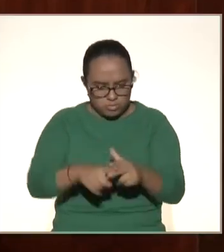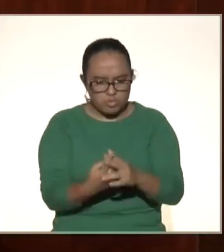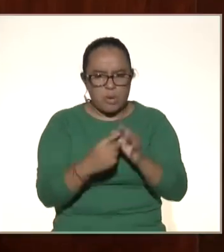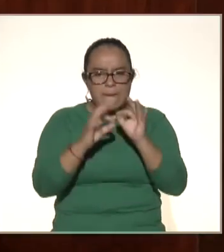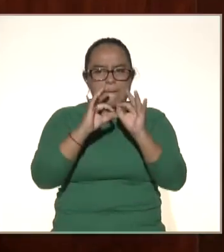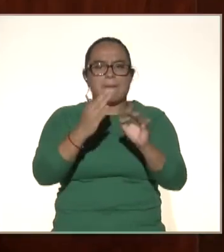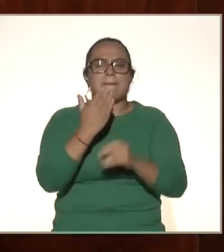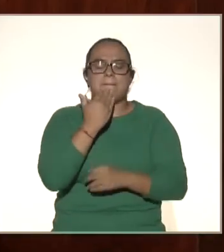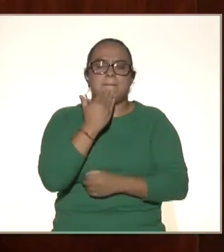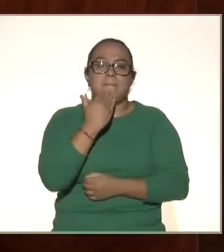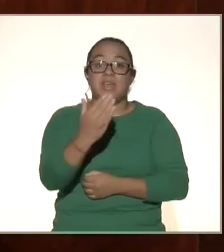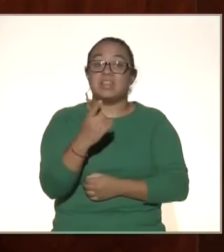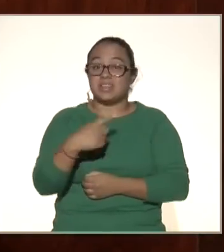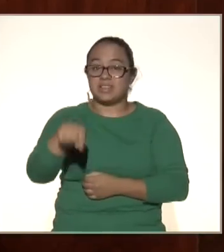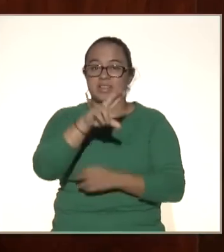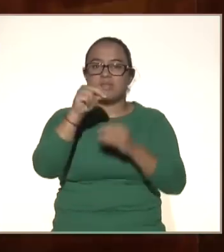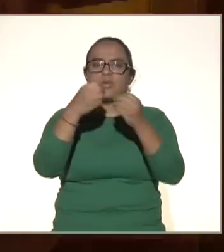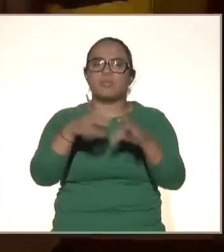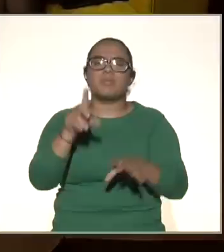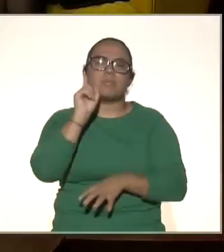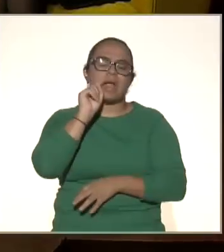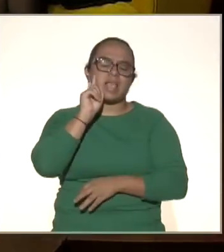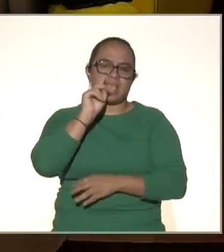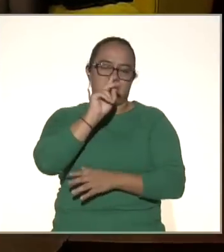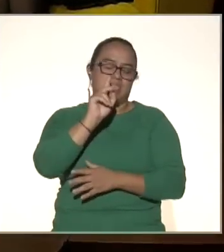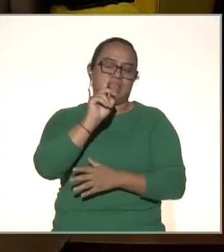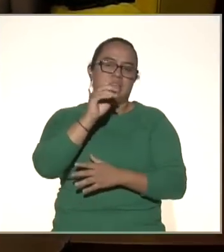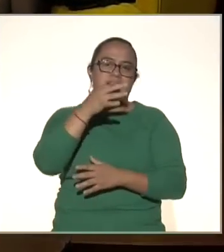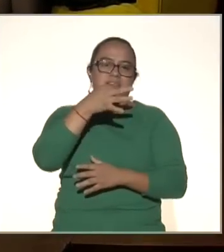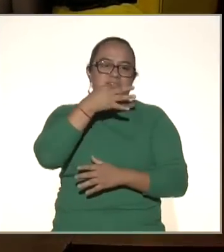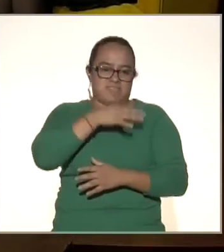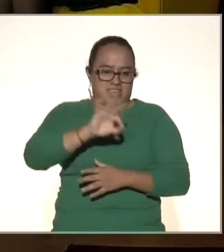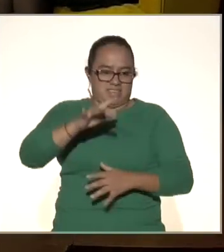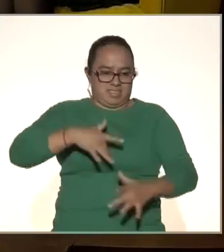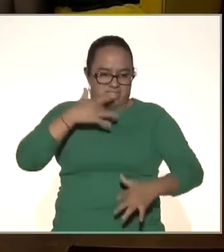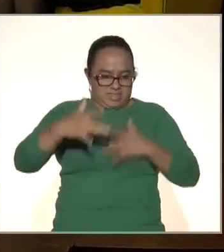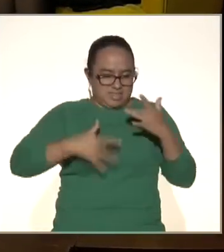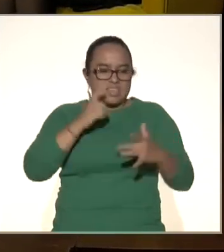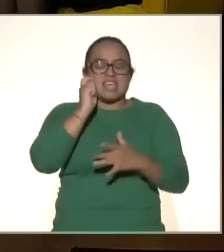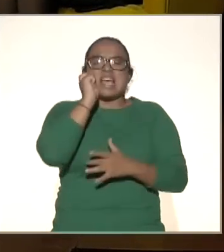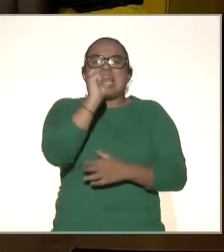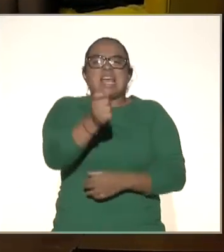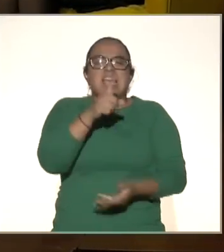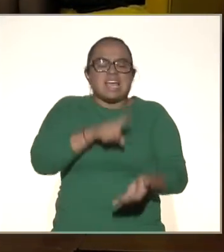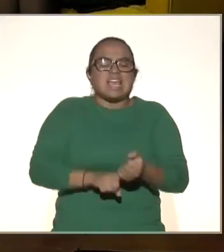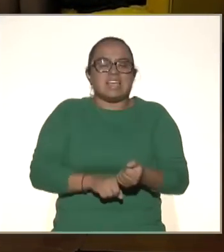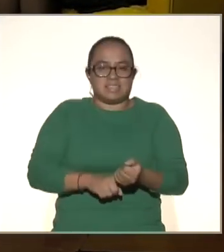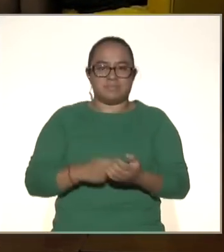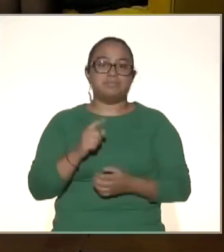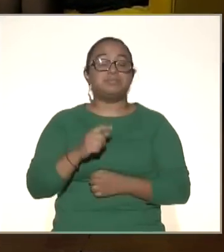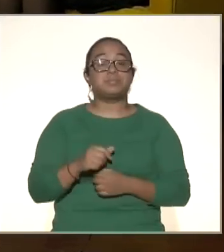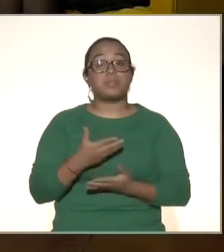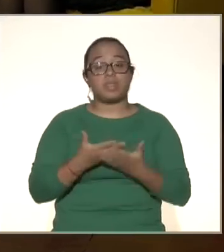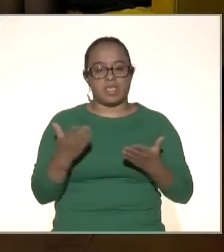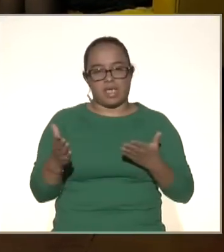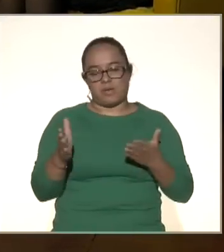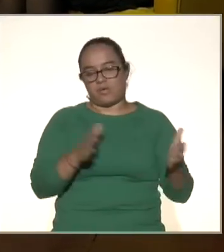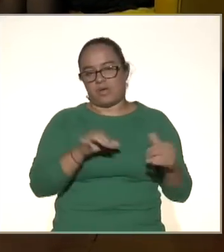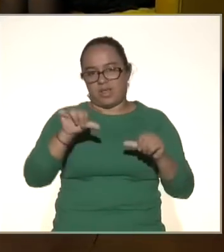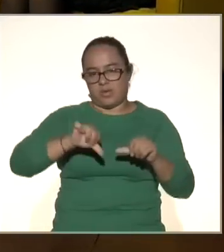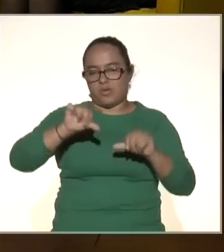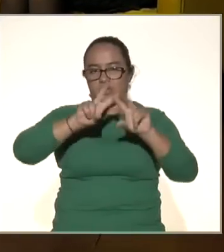el siguiente. No se lo pierdan el día de mañana, emociones y fiestas de fin de año. Y bueno, con nuestro tema de hoy seguimos con